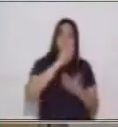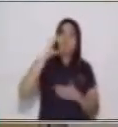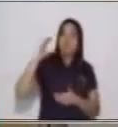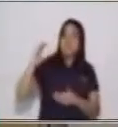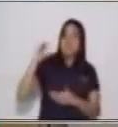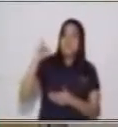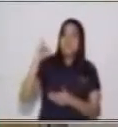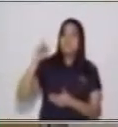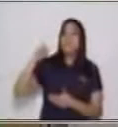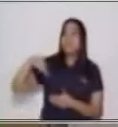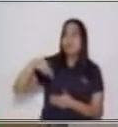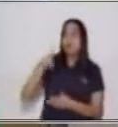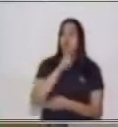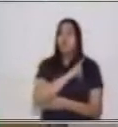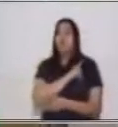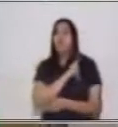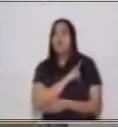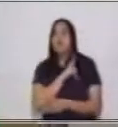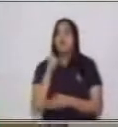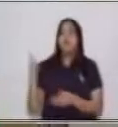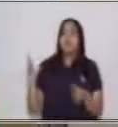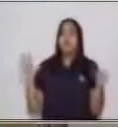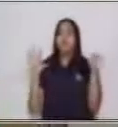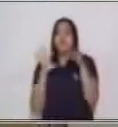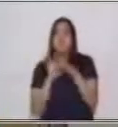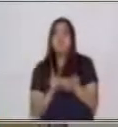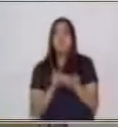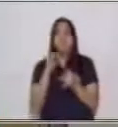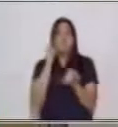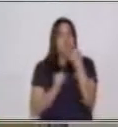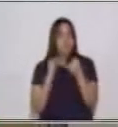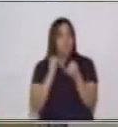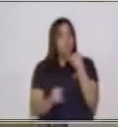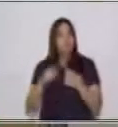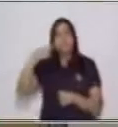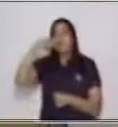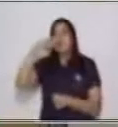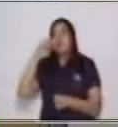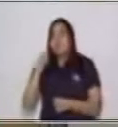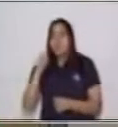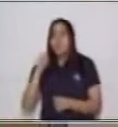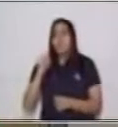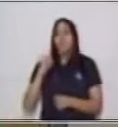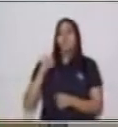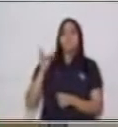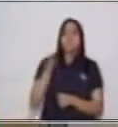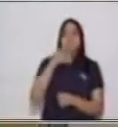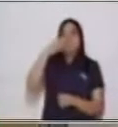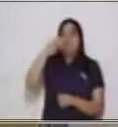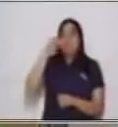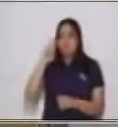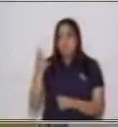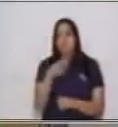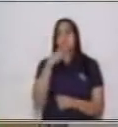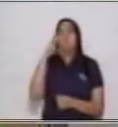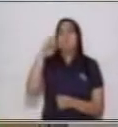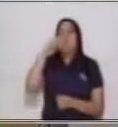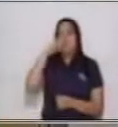terminadas en ción que sean afines a las terminaciones to, tor o dar. Por